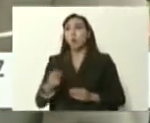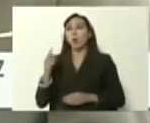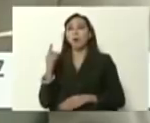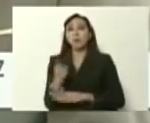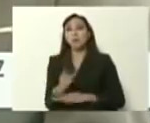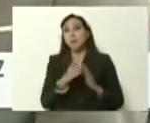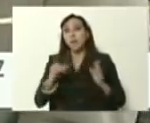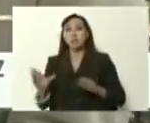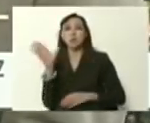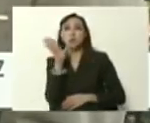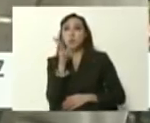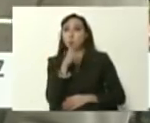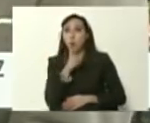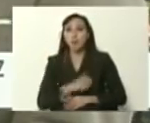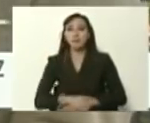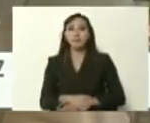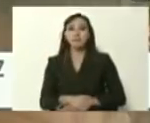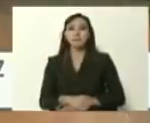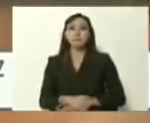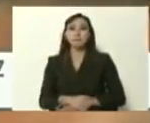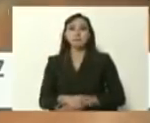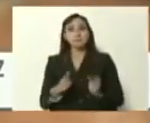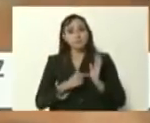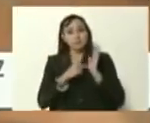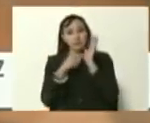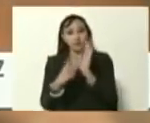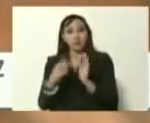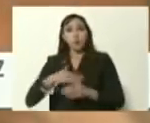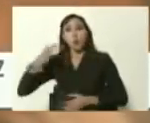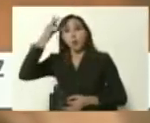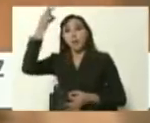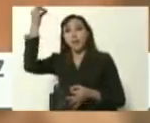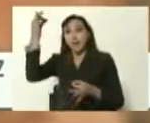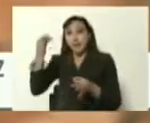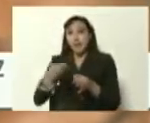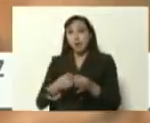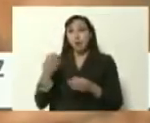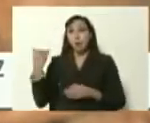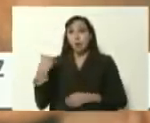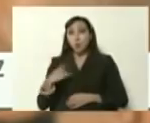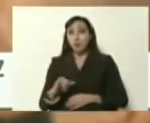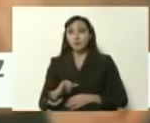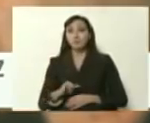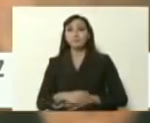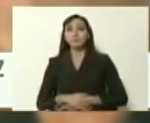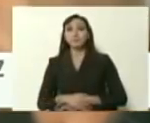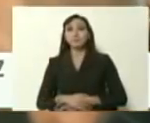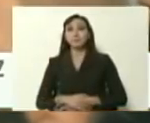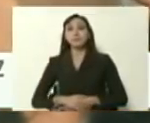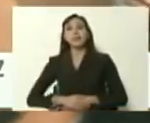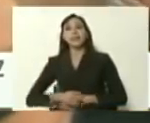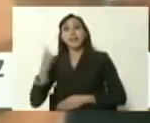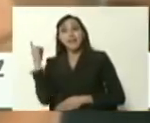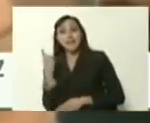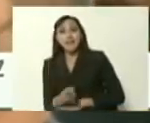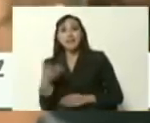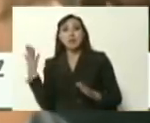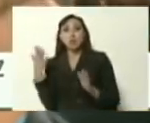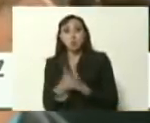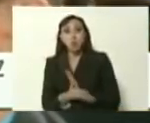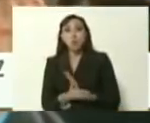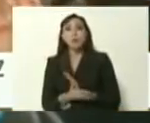derechos. Quiero resaltar algo. Creo que estamos frente a la insistencia de una